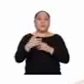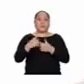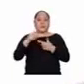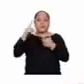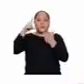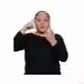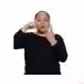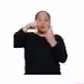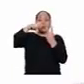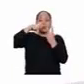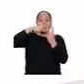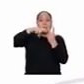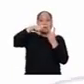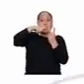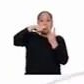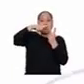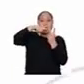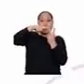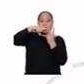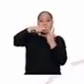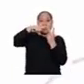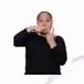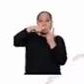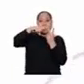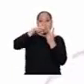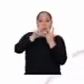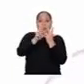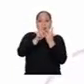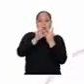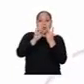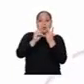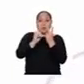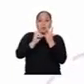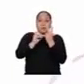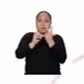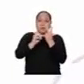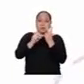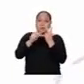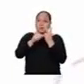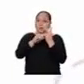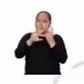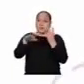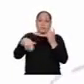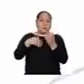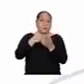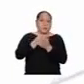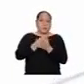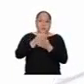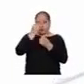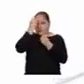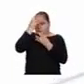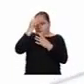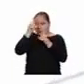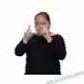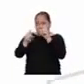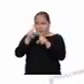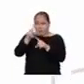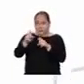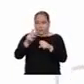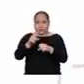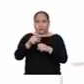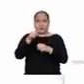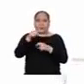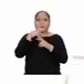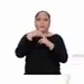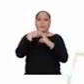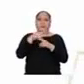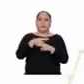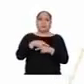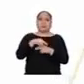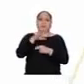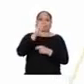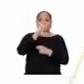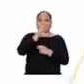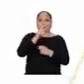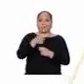raíz cuadrada de 30, que es el total de datos recopilados, lo que nos da como resultado